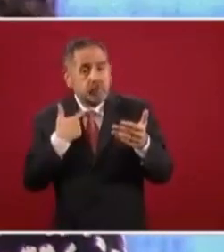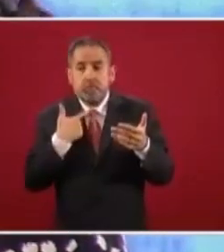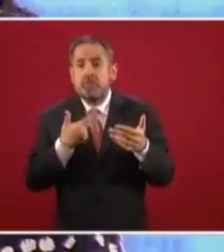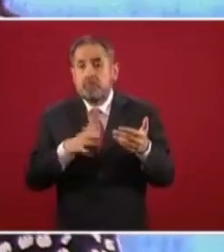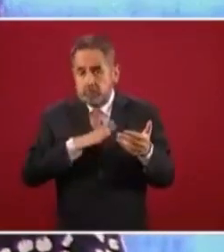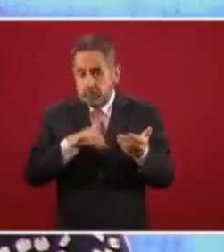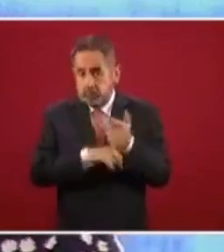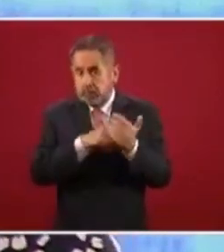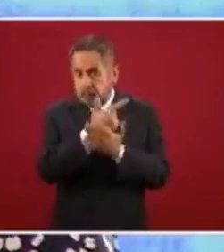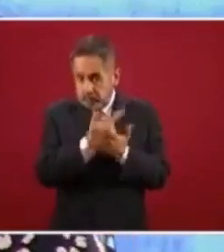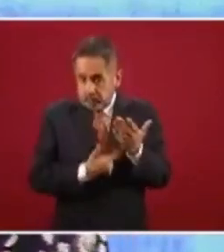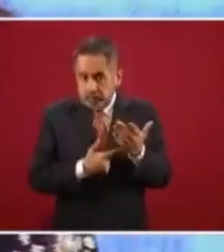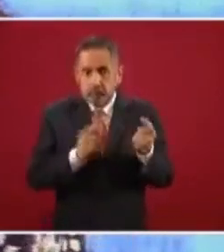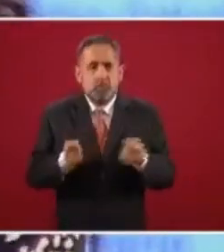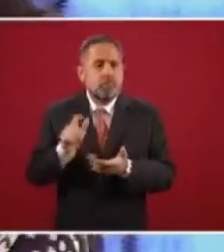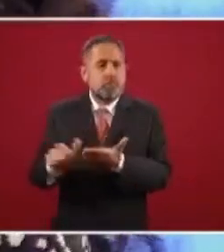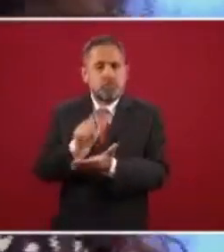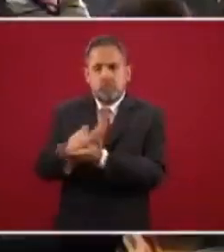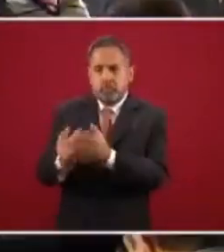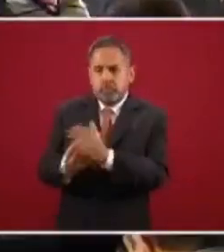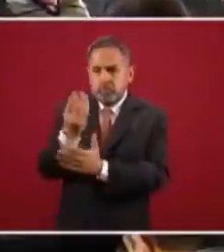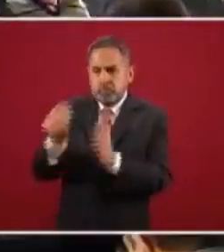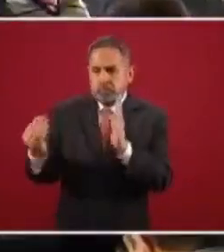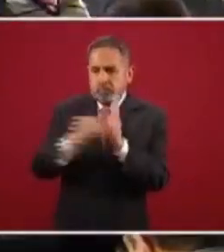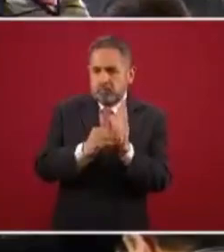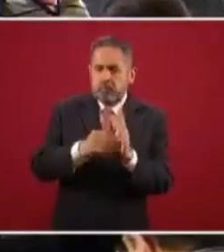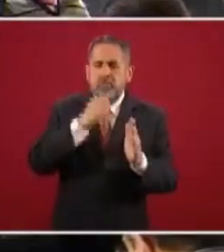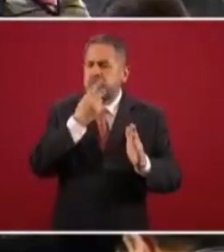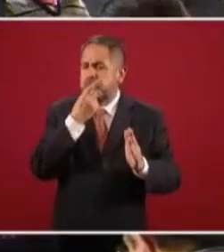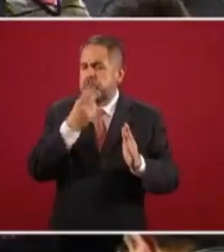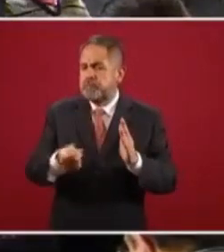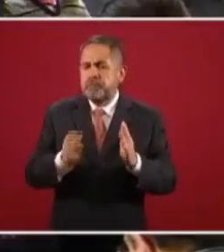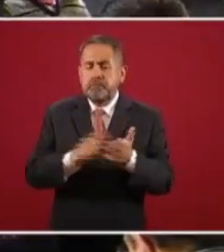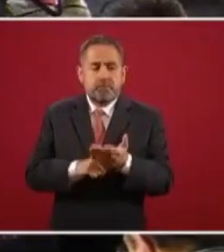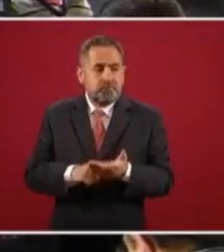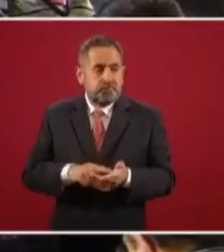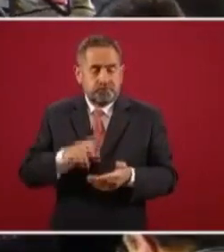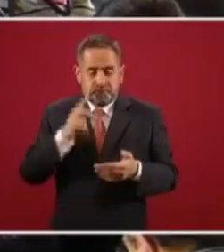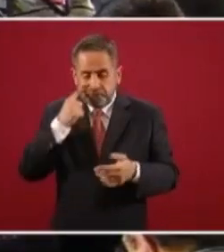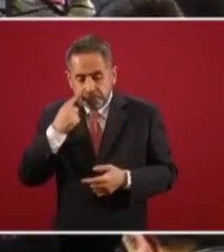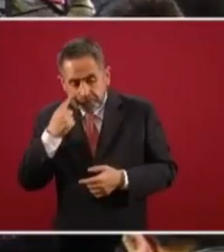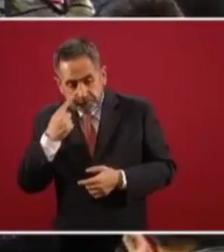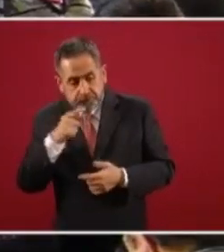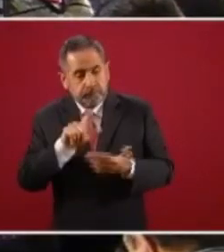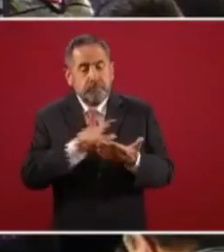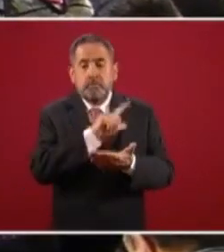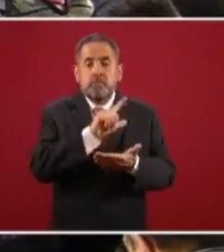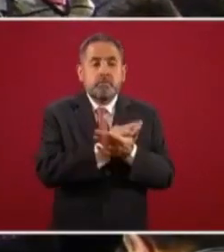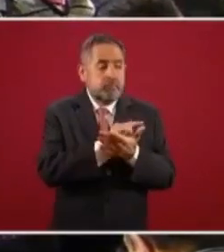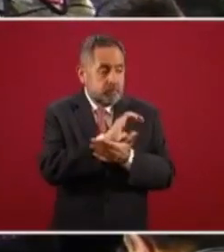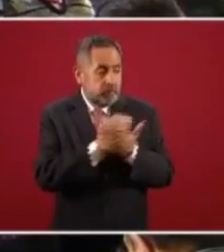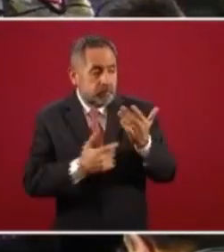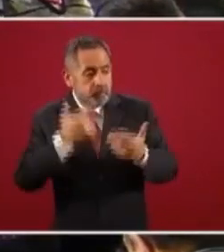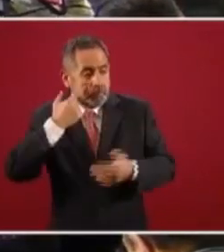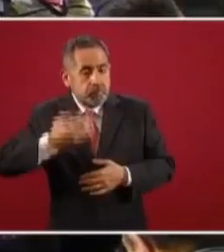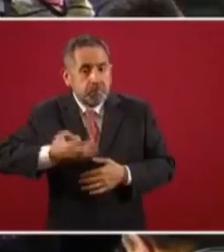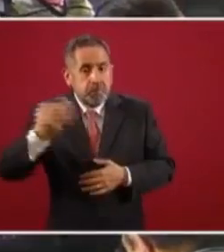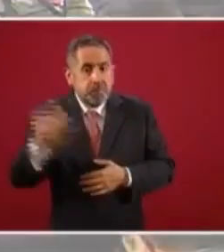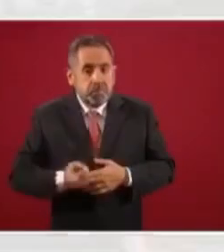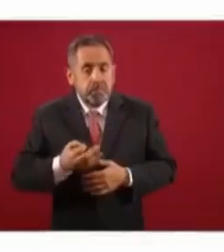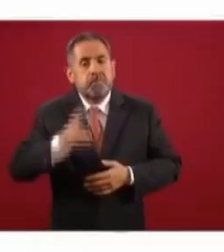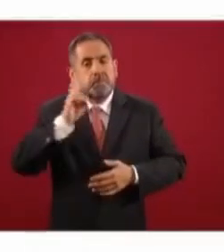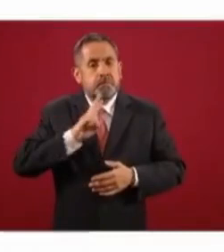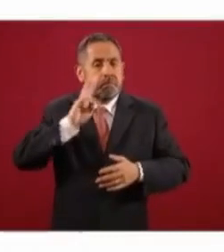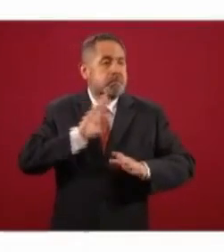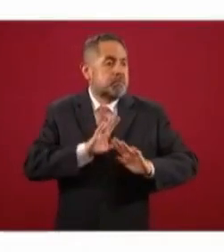ya existentes, la ley establece un procedimiento que es la legitimación de contratos colectivos. Es